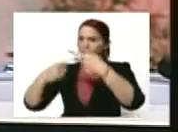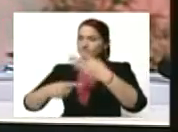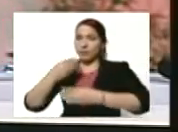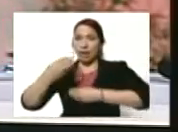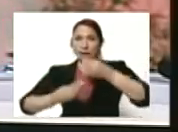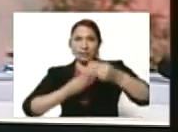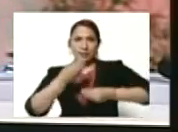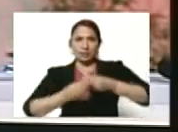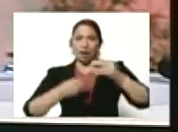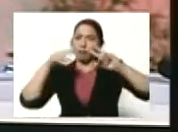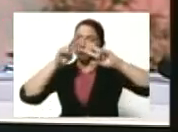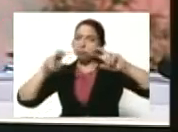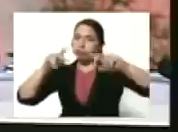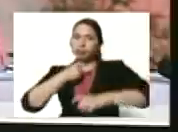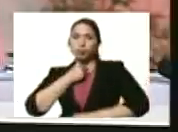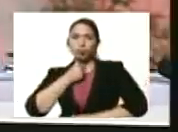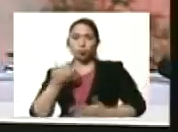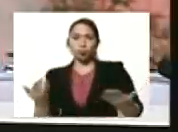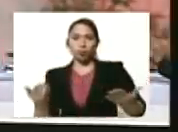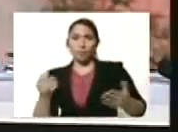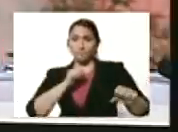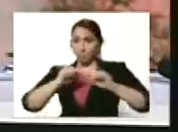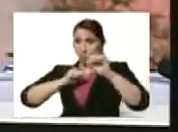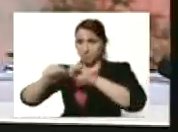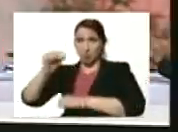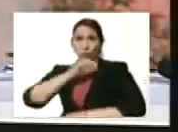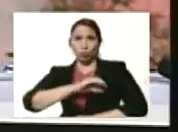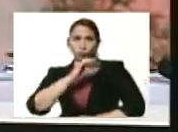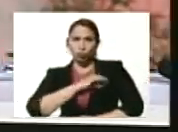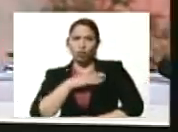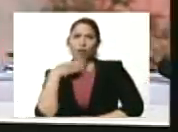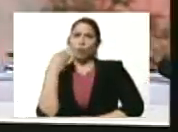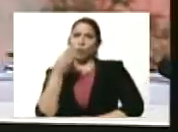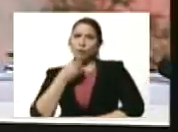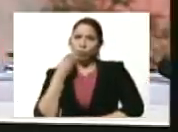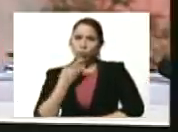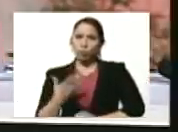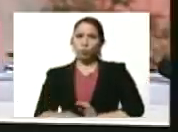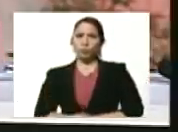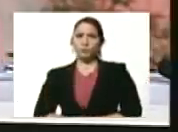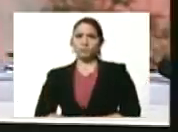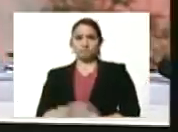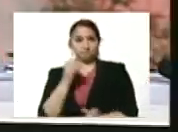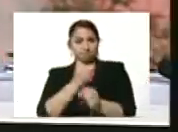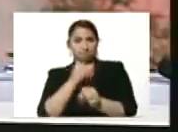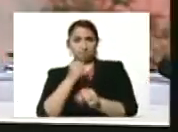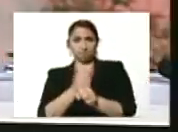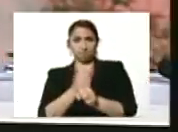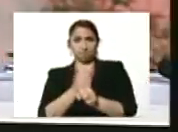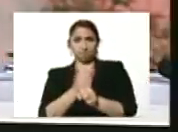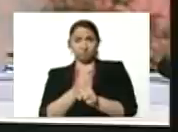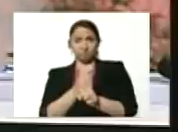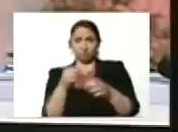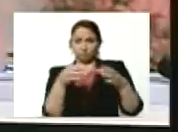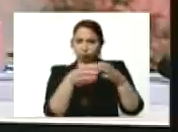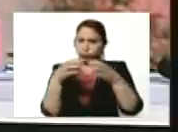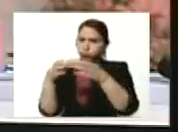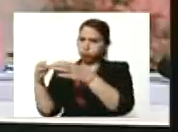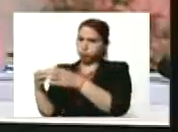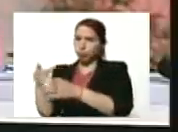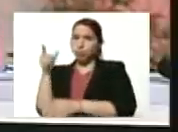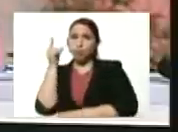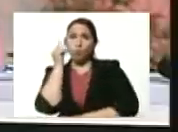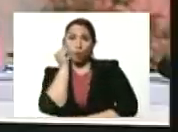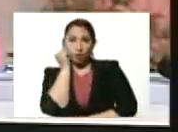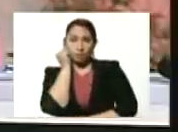análisis. Los movimientos sociales de las juventudes, de la clase obrera, de las